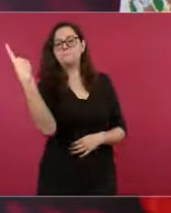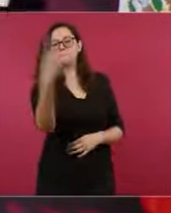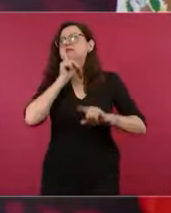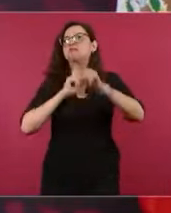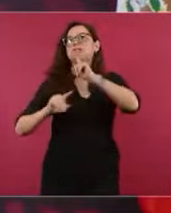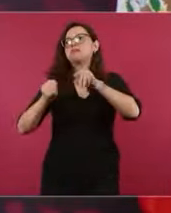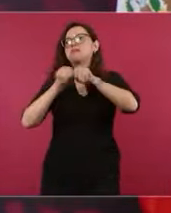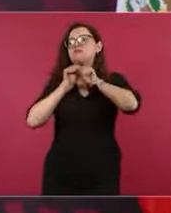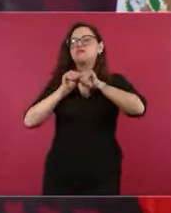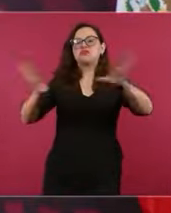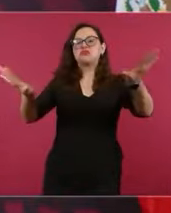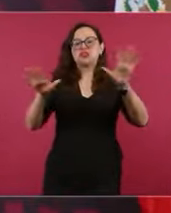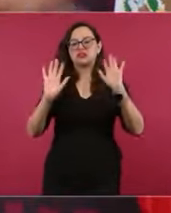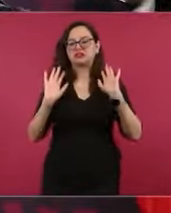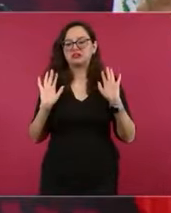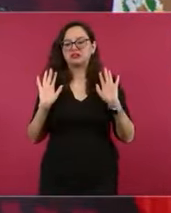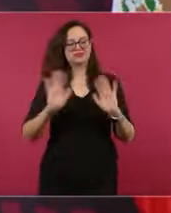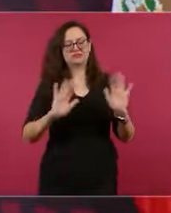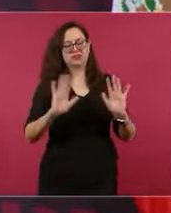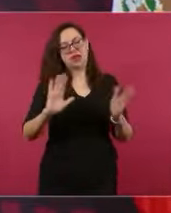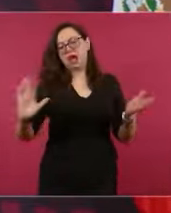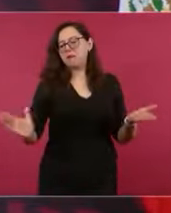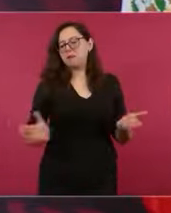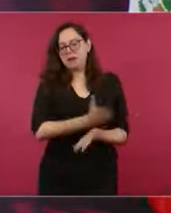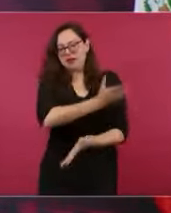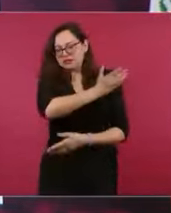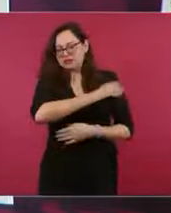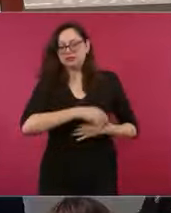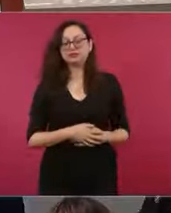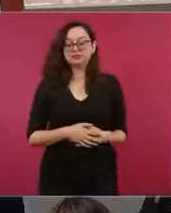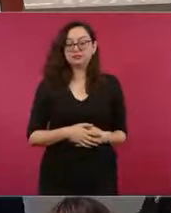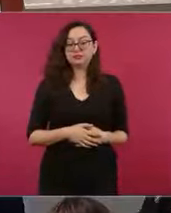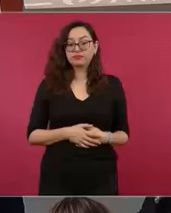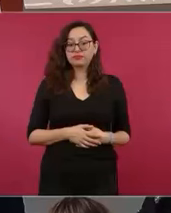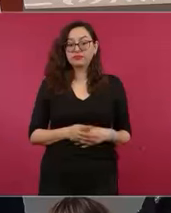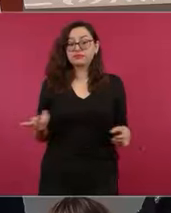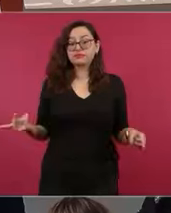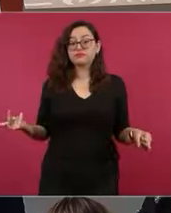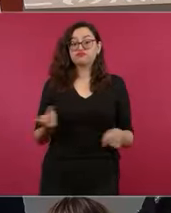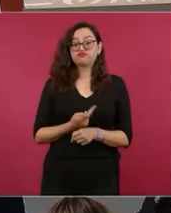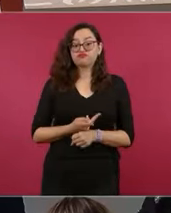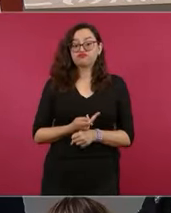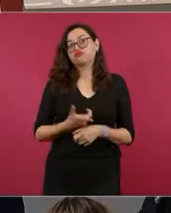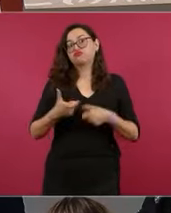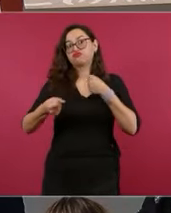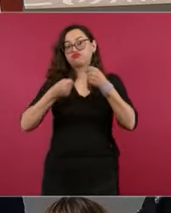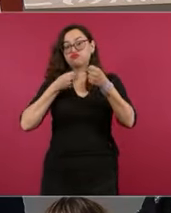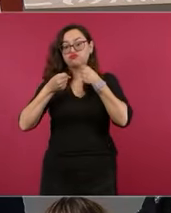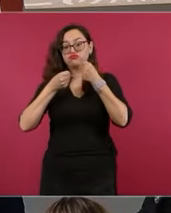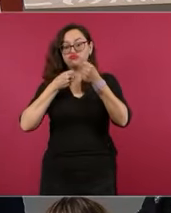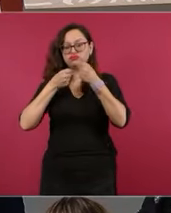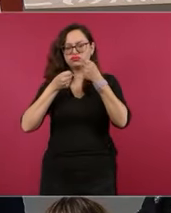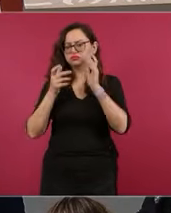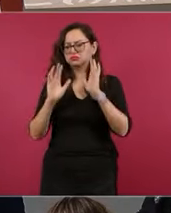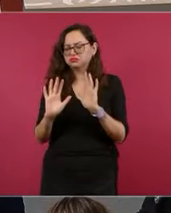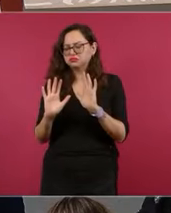queda, no en este caso. A veces es un periodismo y de repente le